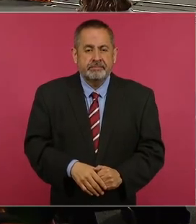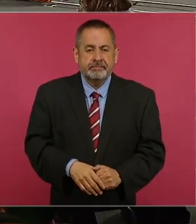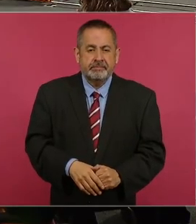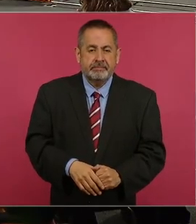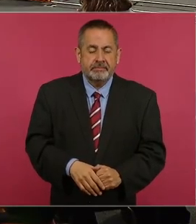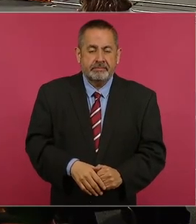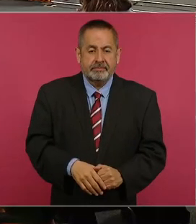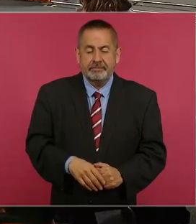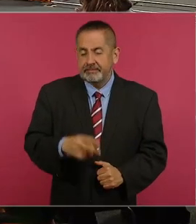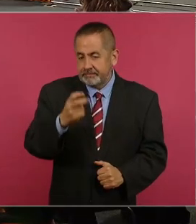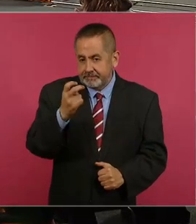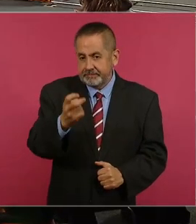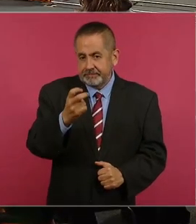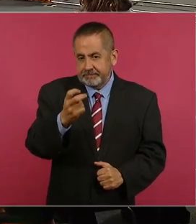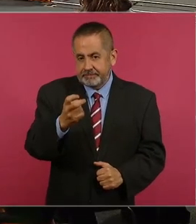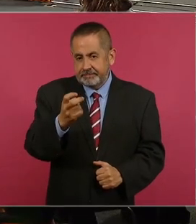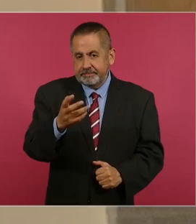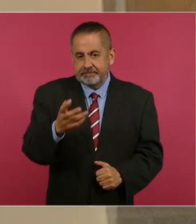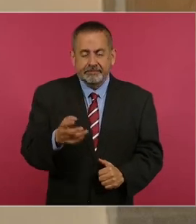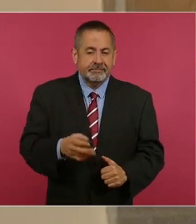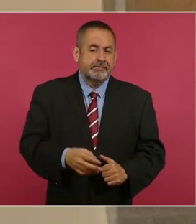que quieren